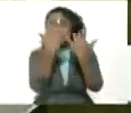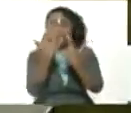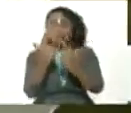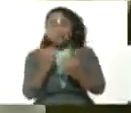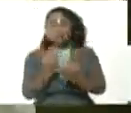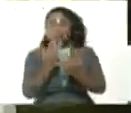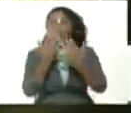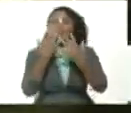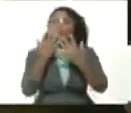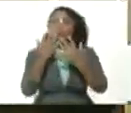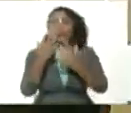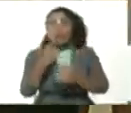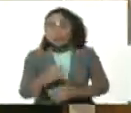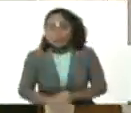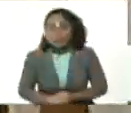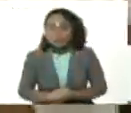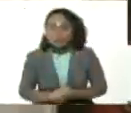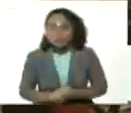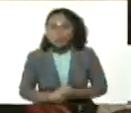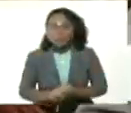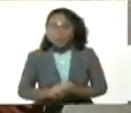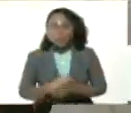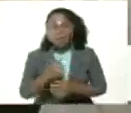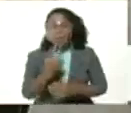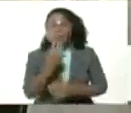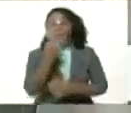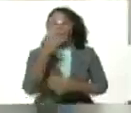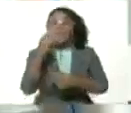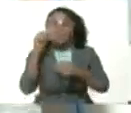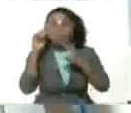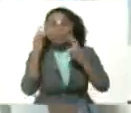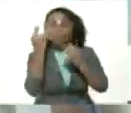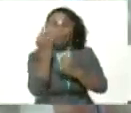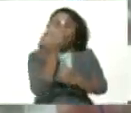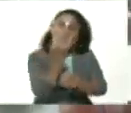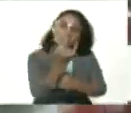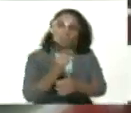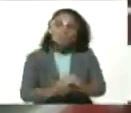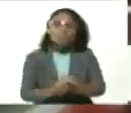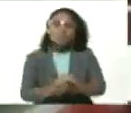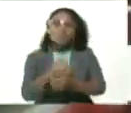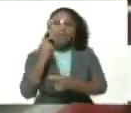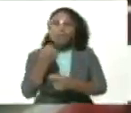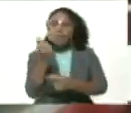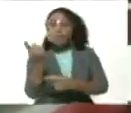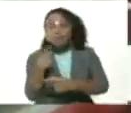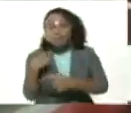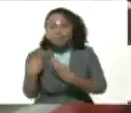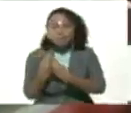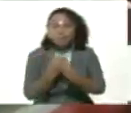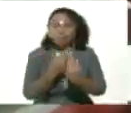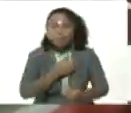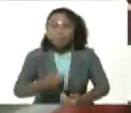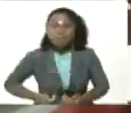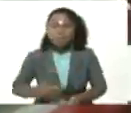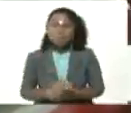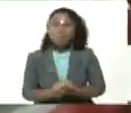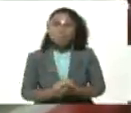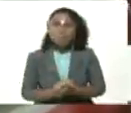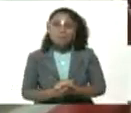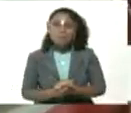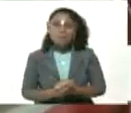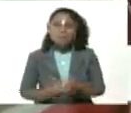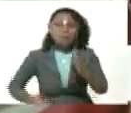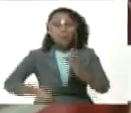aroma. O el aroma que hipnotiza. Acompáñeme por acá, presidente. Una vez que ya tenemos nuestro